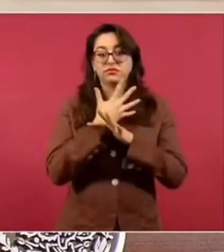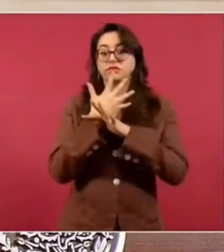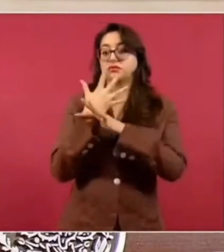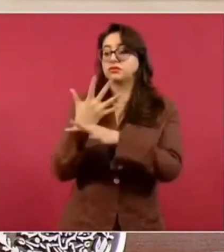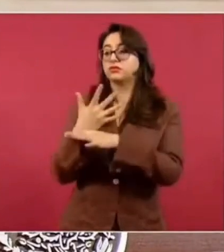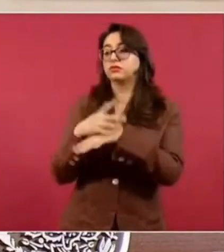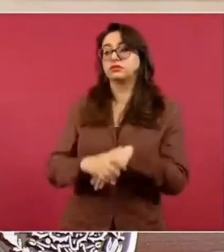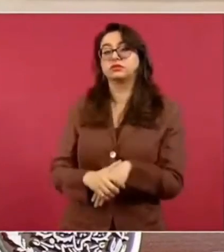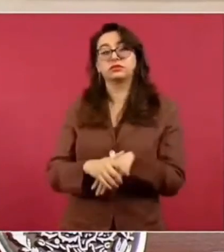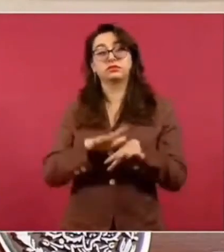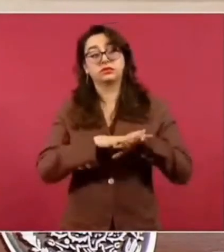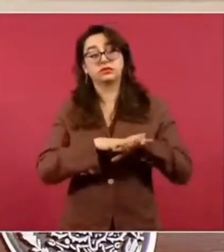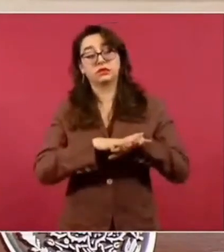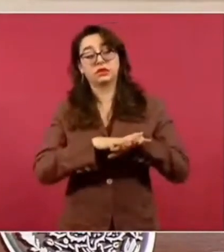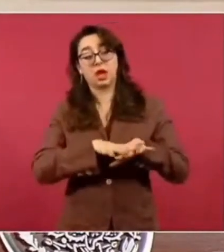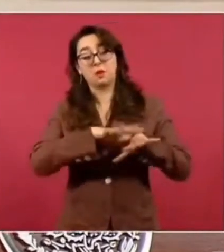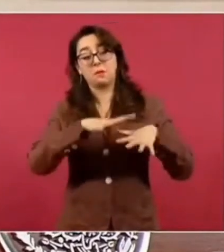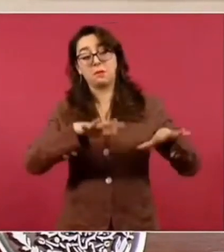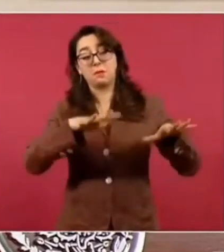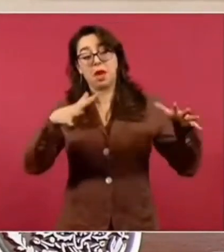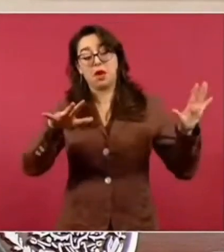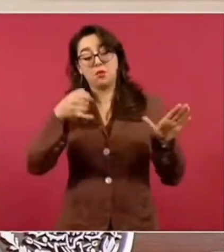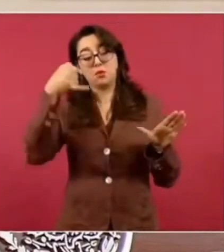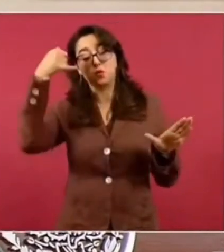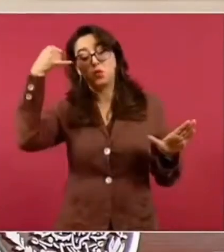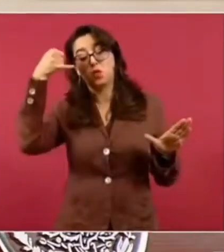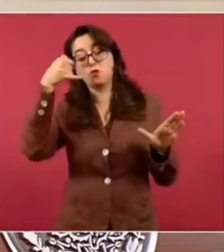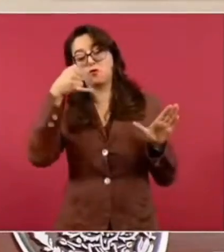solo que no podemos